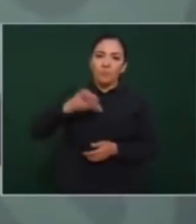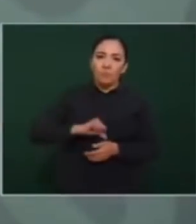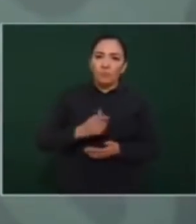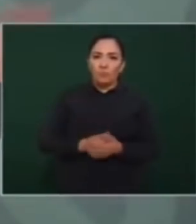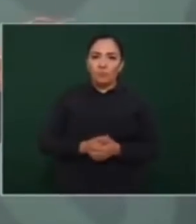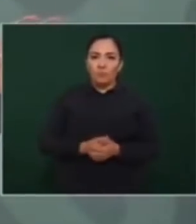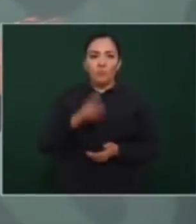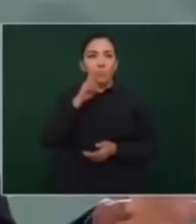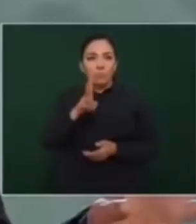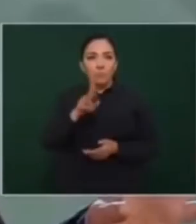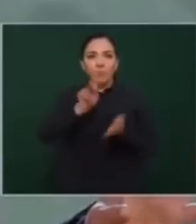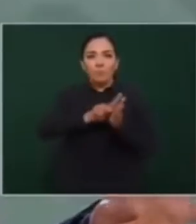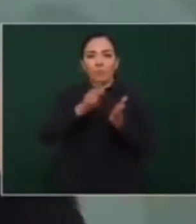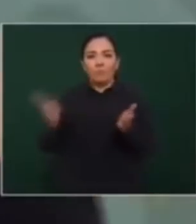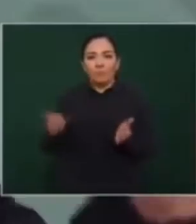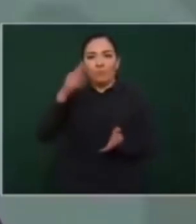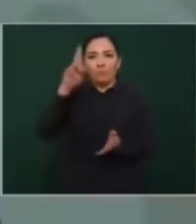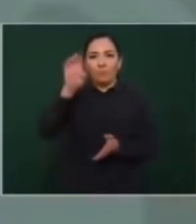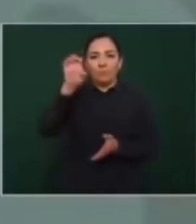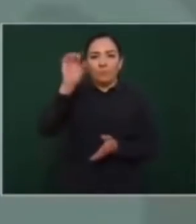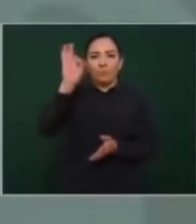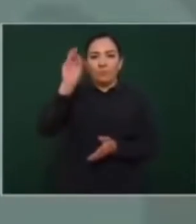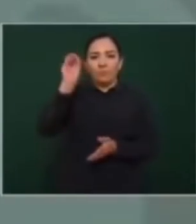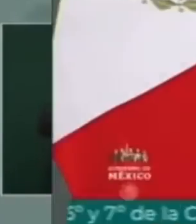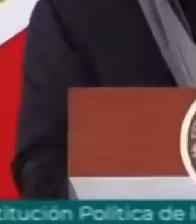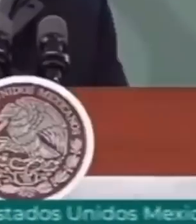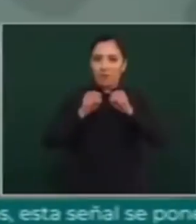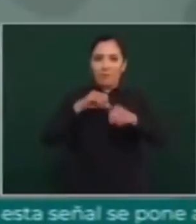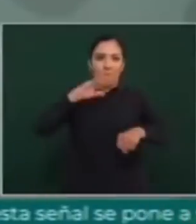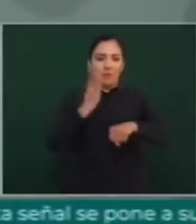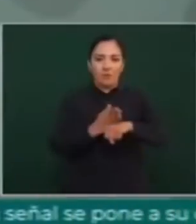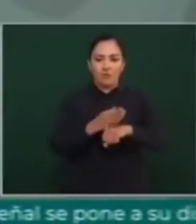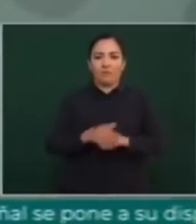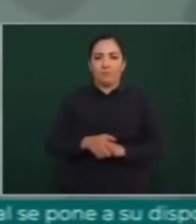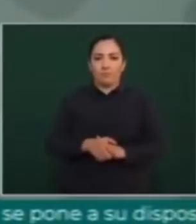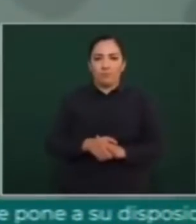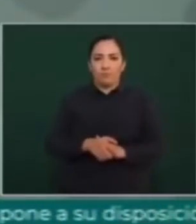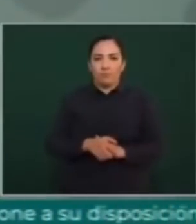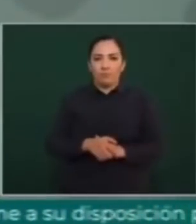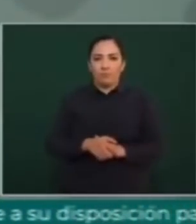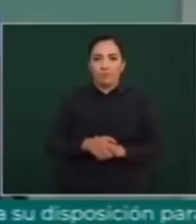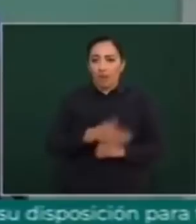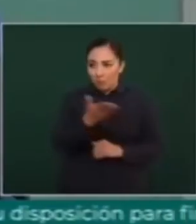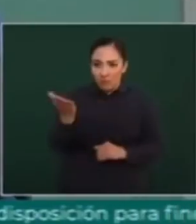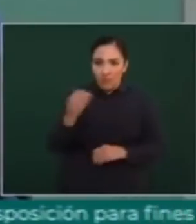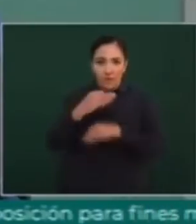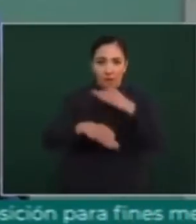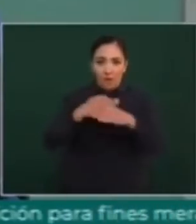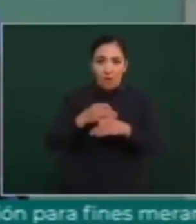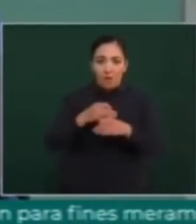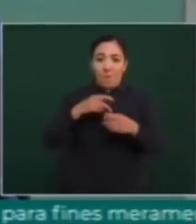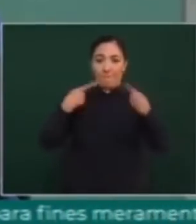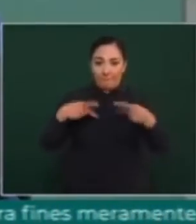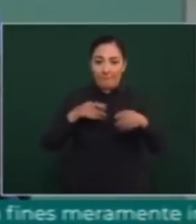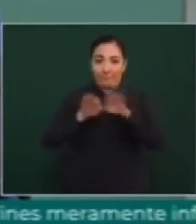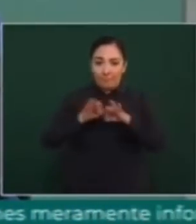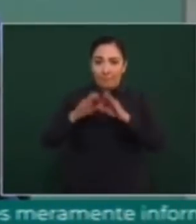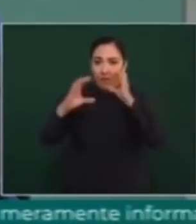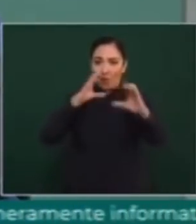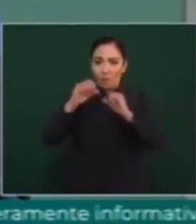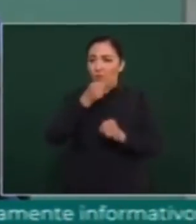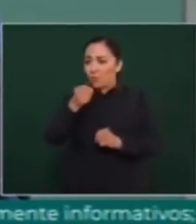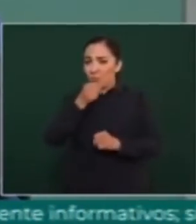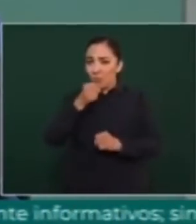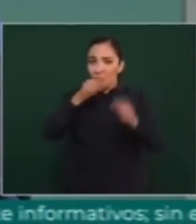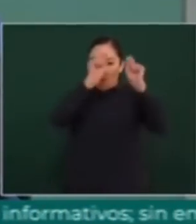el periódico Reforma de que los amenacé. Les tenemos a ustedes y a todos los periodistas de México mucho respeto. Mucho